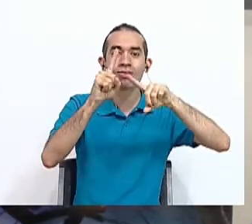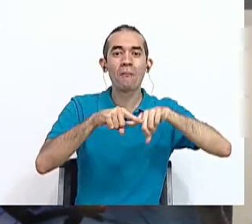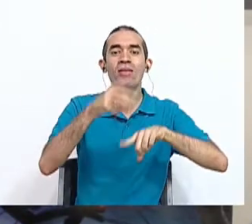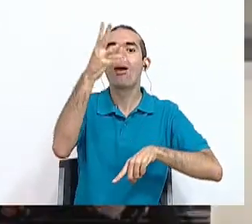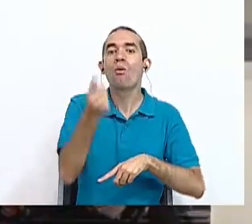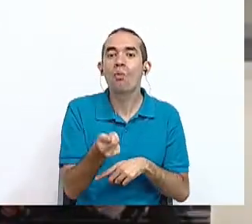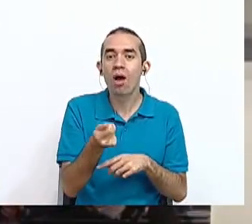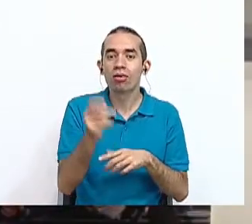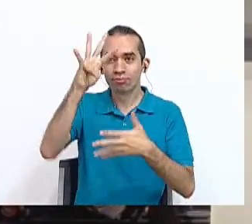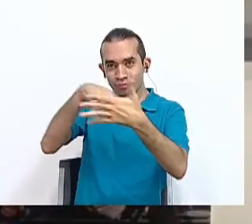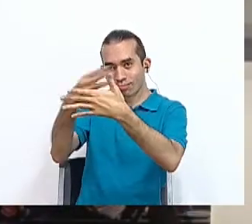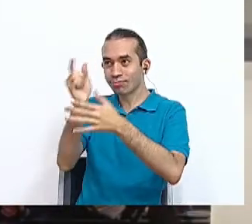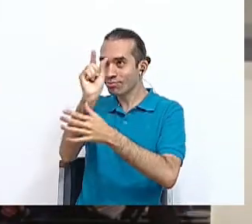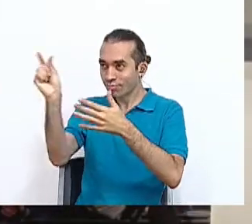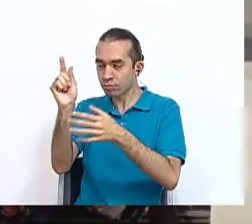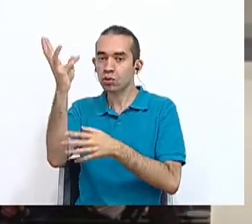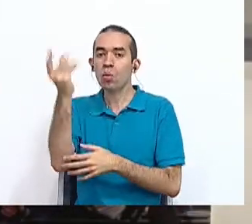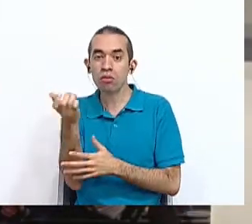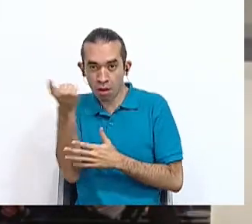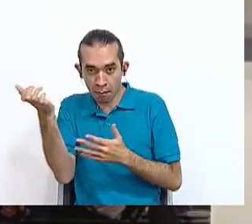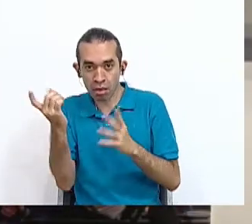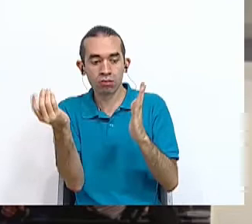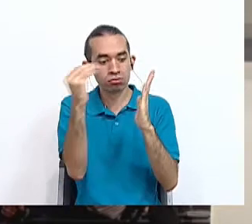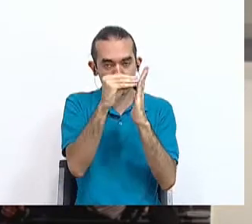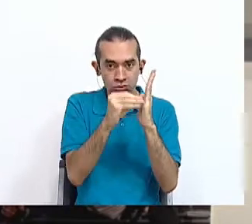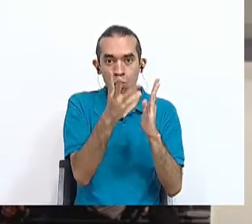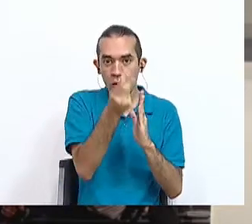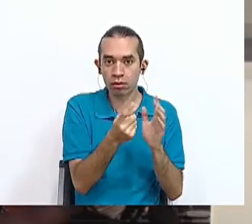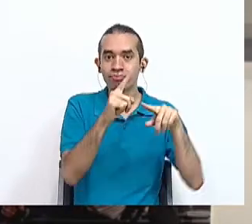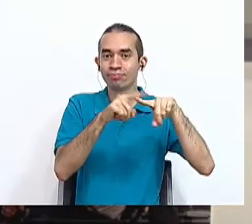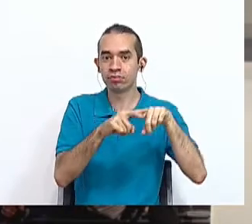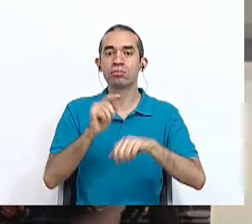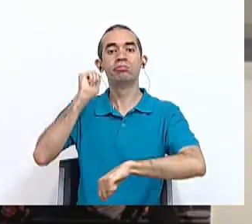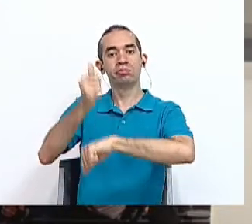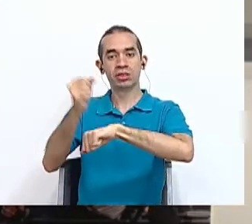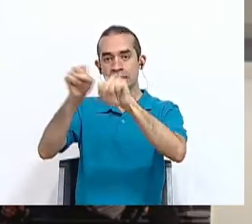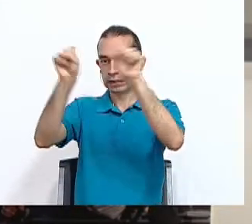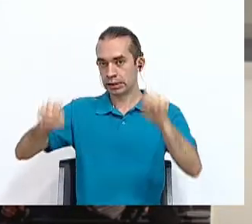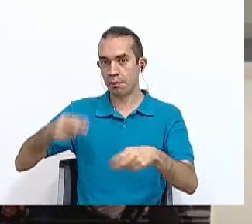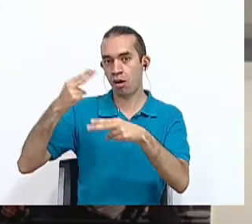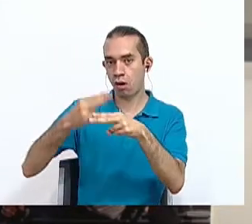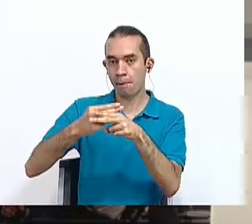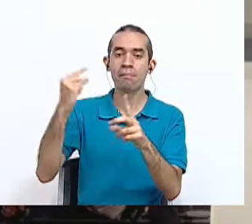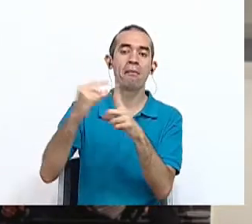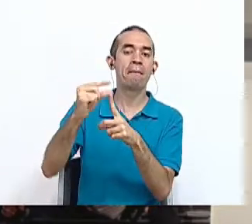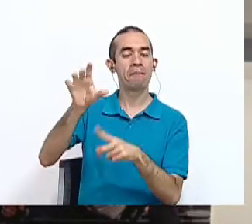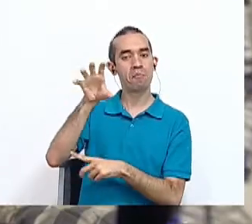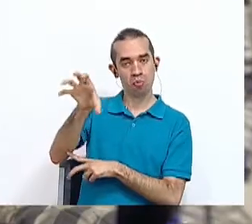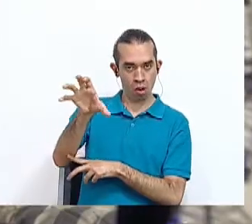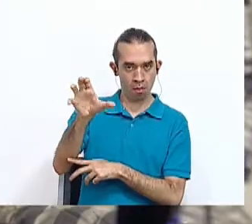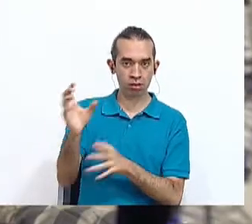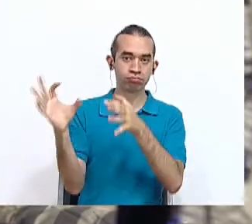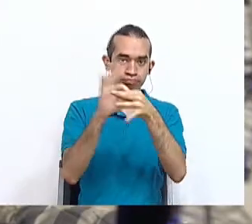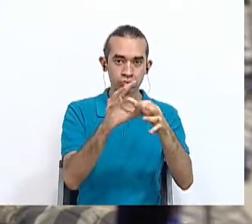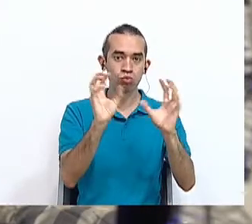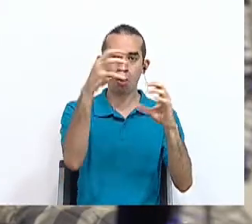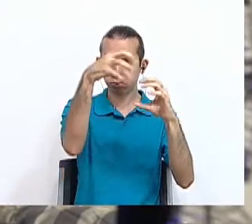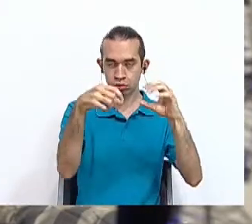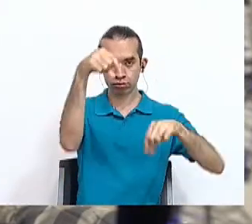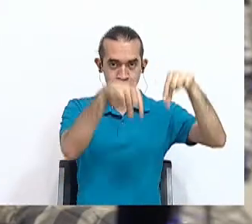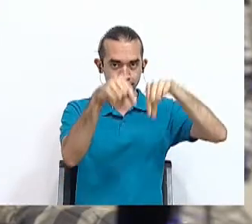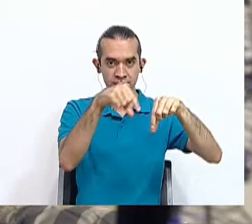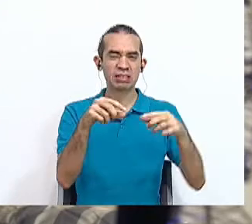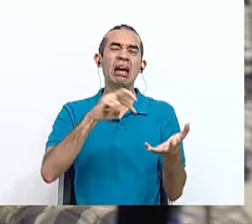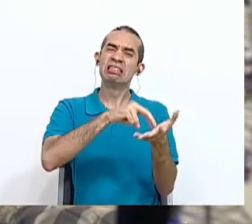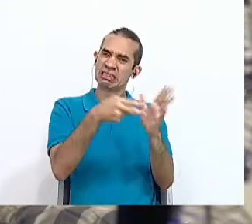que lo integran. Y para eso hay una nomenclatura, que son palabras propias utilizadas para nombrar a los compuestos químicos. Un compuesto